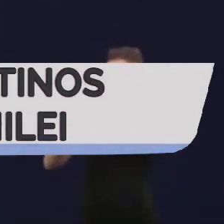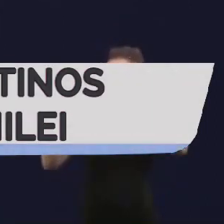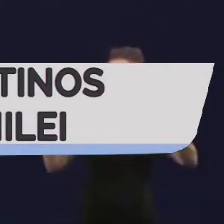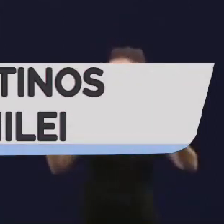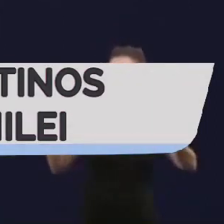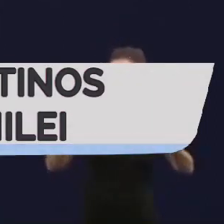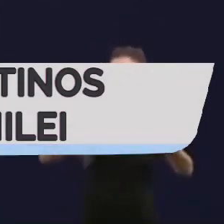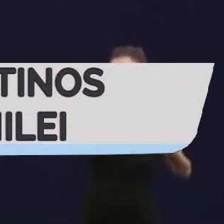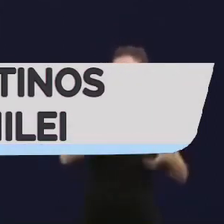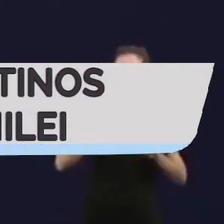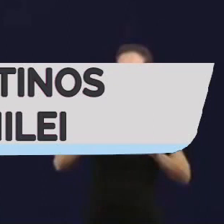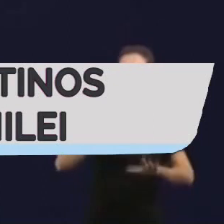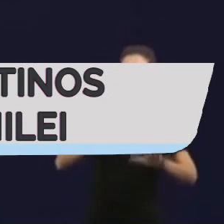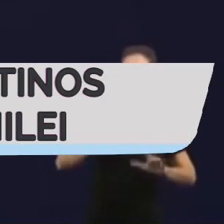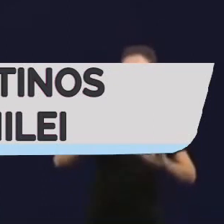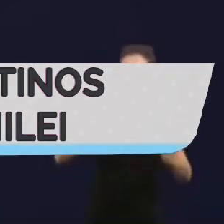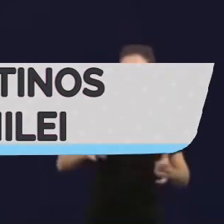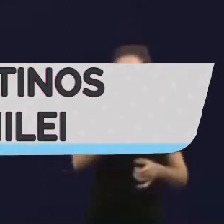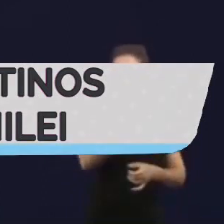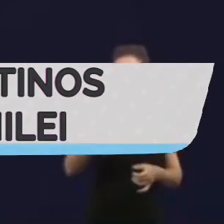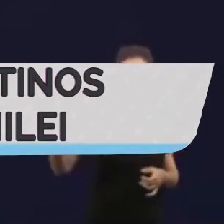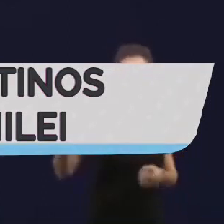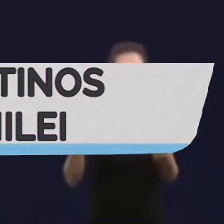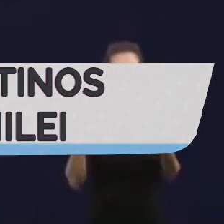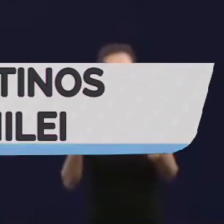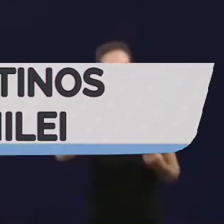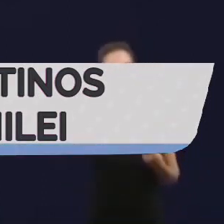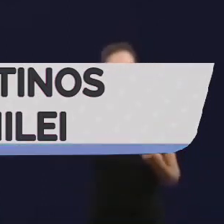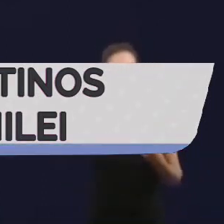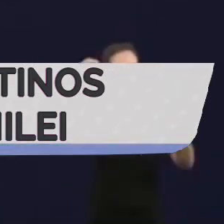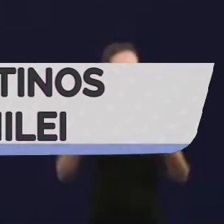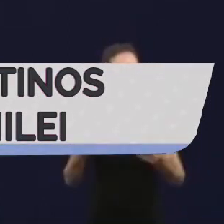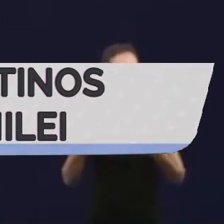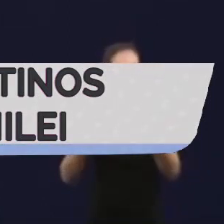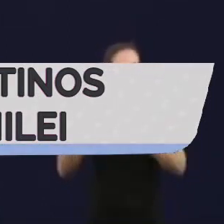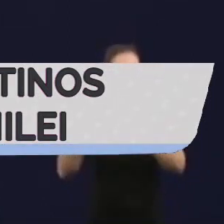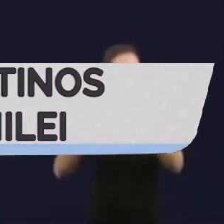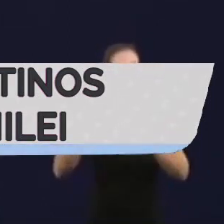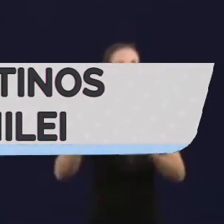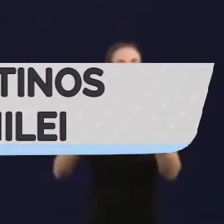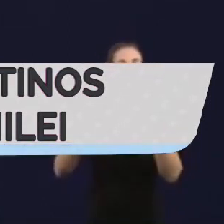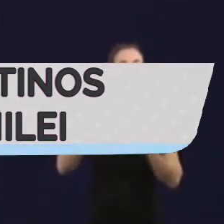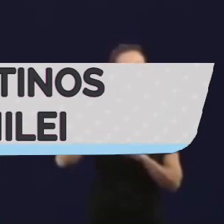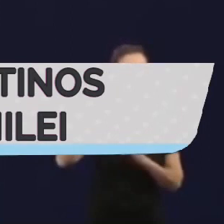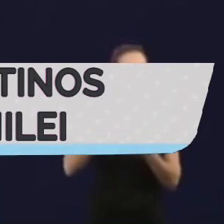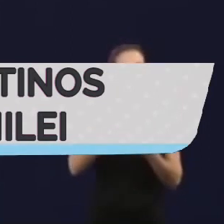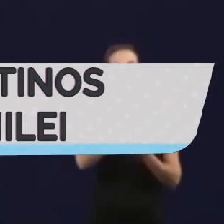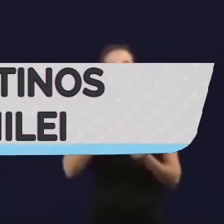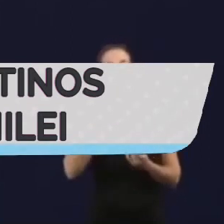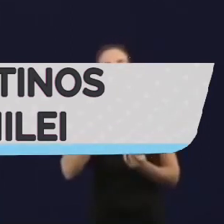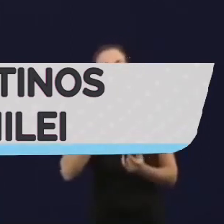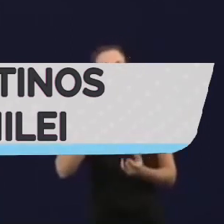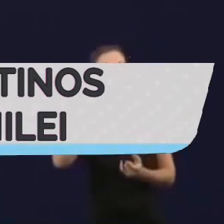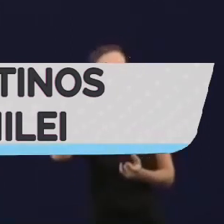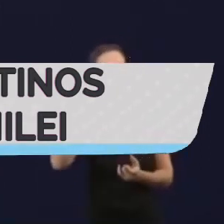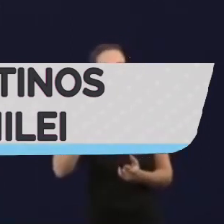esperábamos una dosis de sentido común las acciones en Wall Street subieron en torno o vienen subiendo en